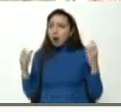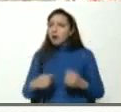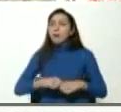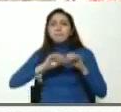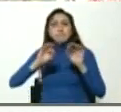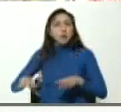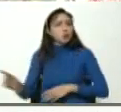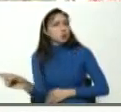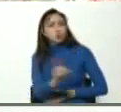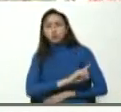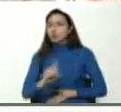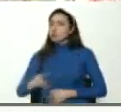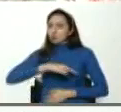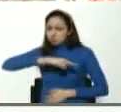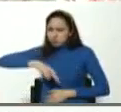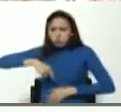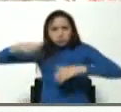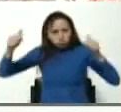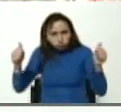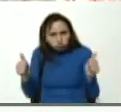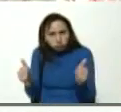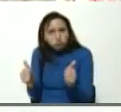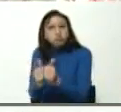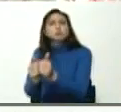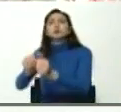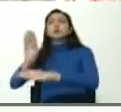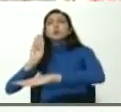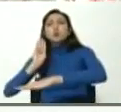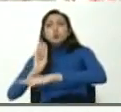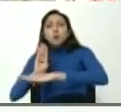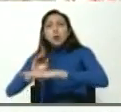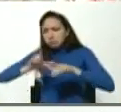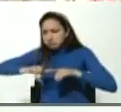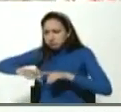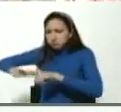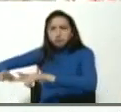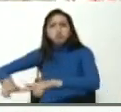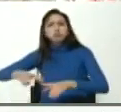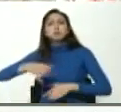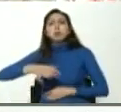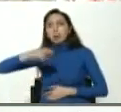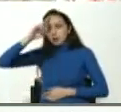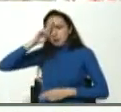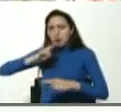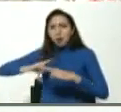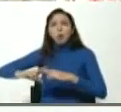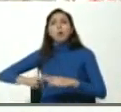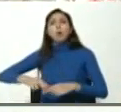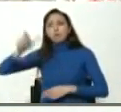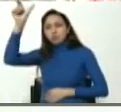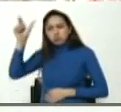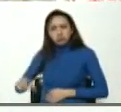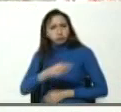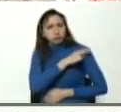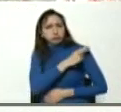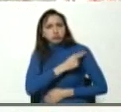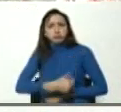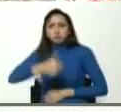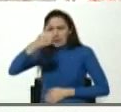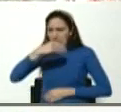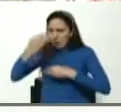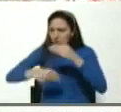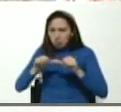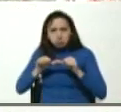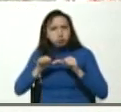y que vamos a estar a su lado protegiendo el legado y la obra de nuestro gran gobernador garcía